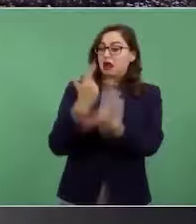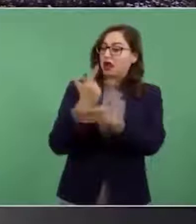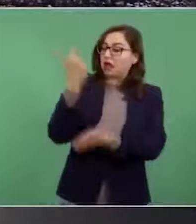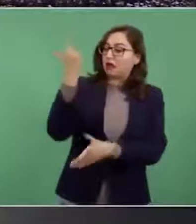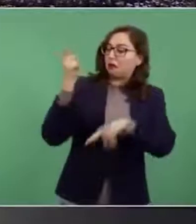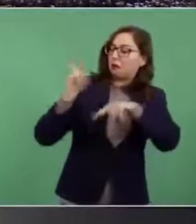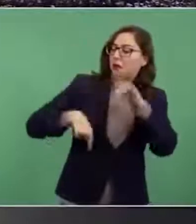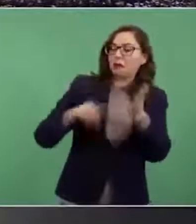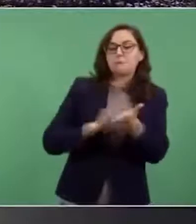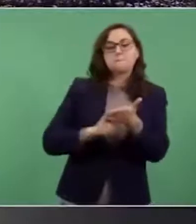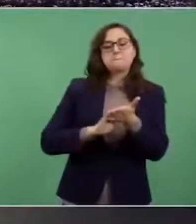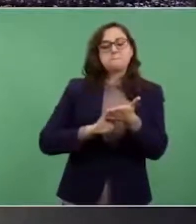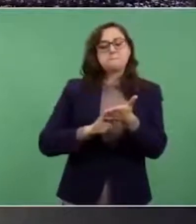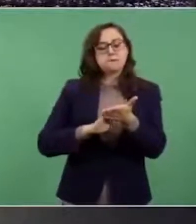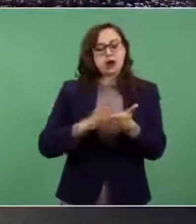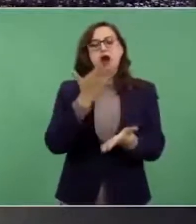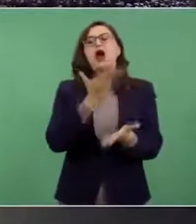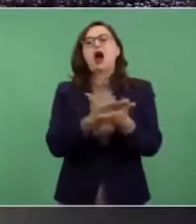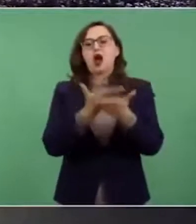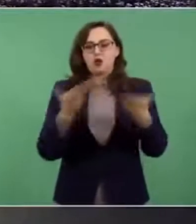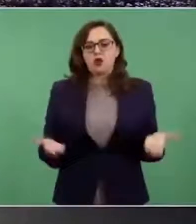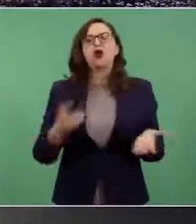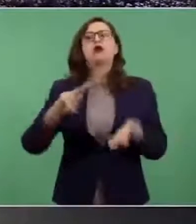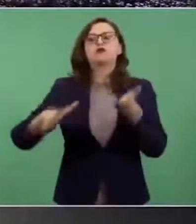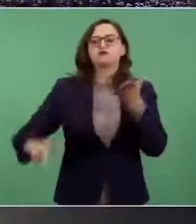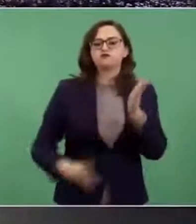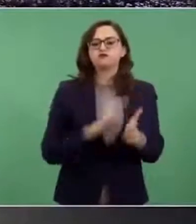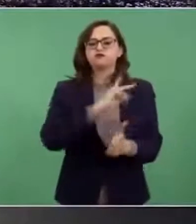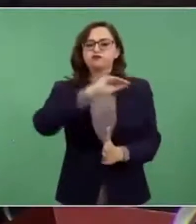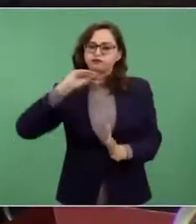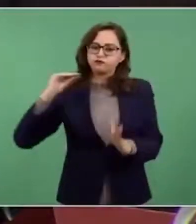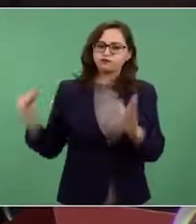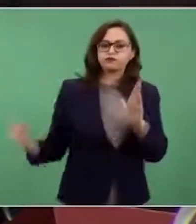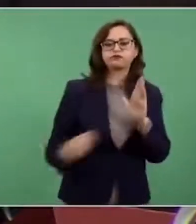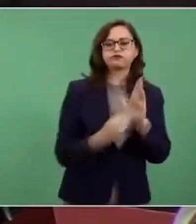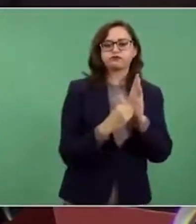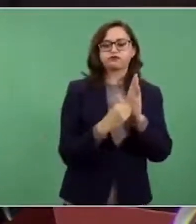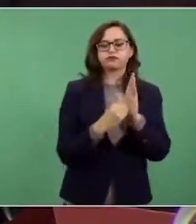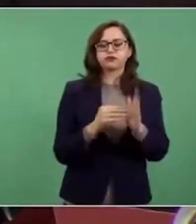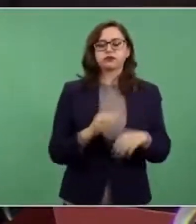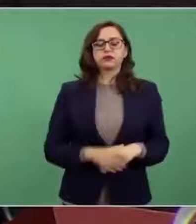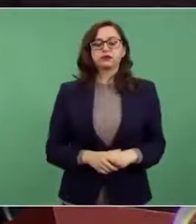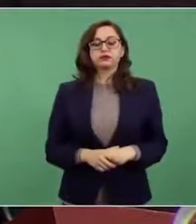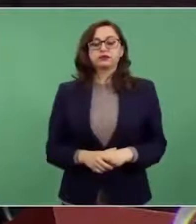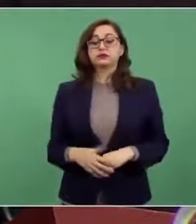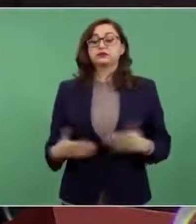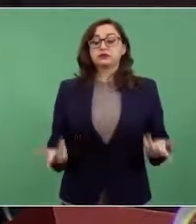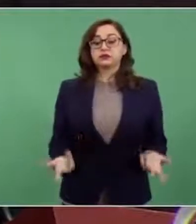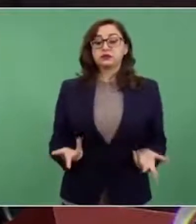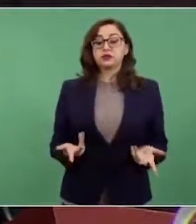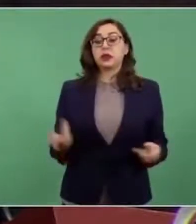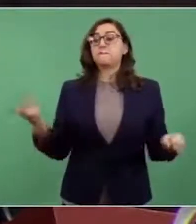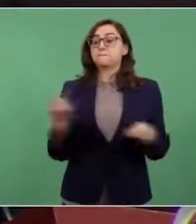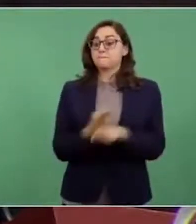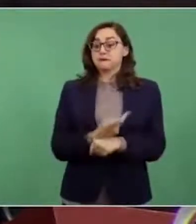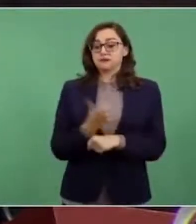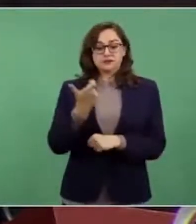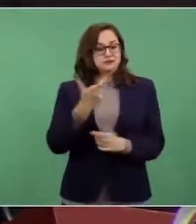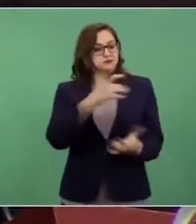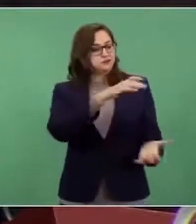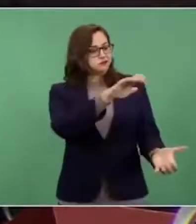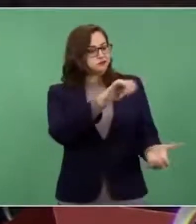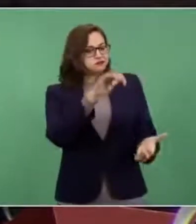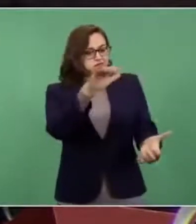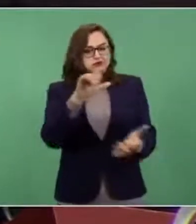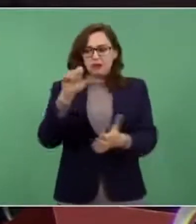Gracias a ello se ha fortalecido la hacienda pública. A pesar de la